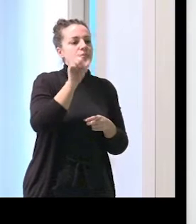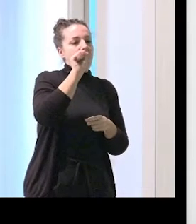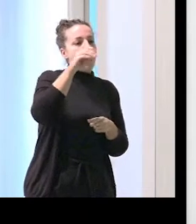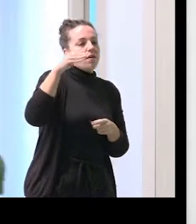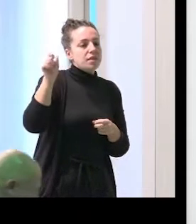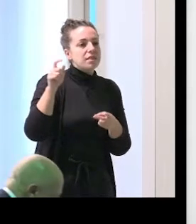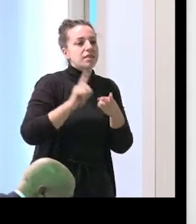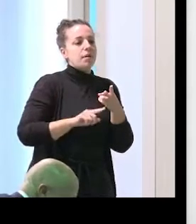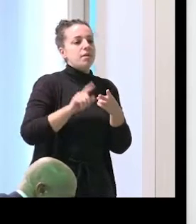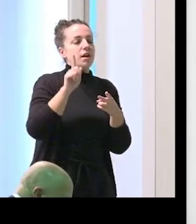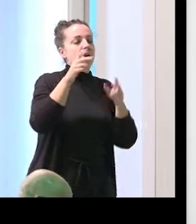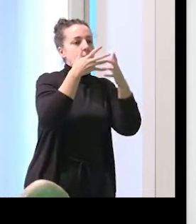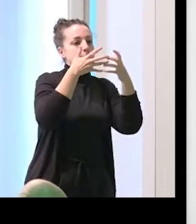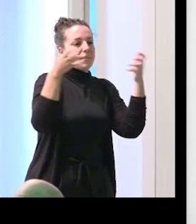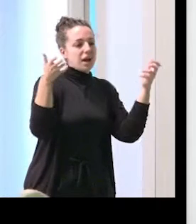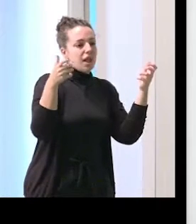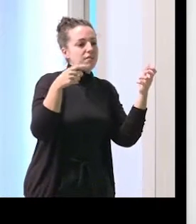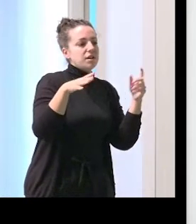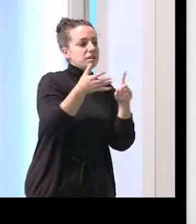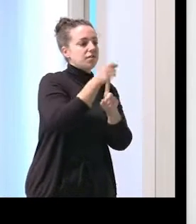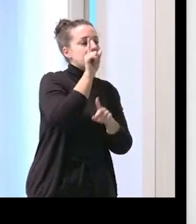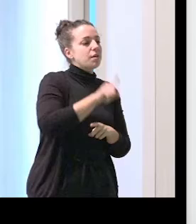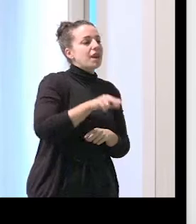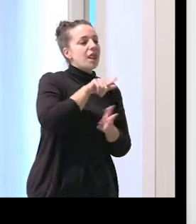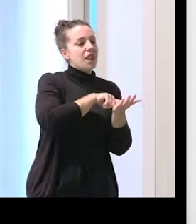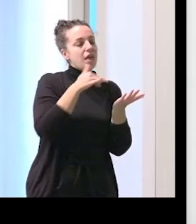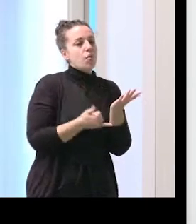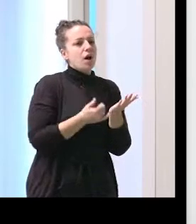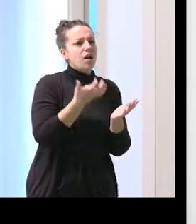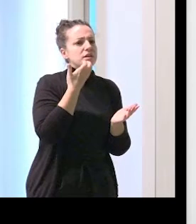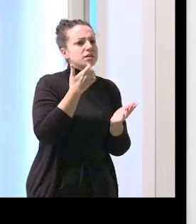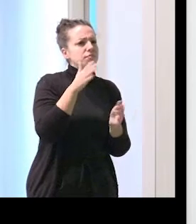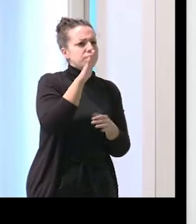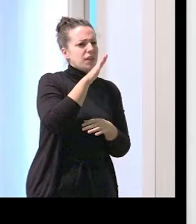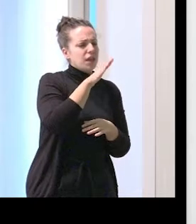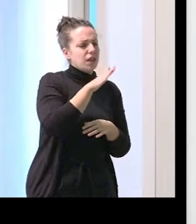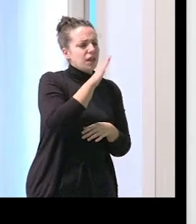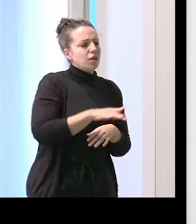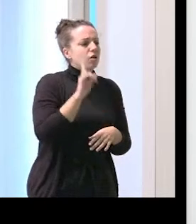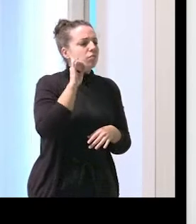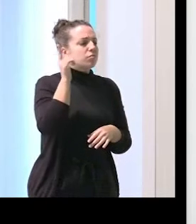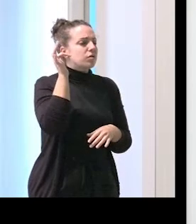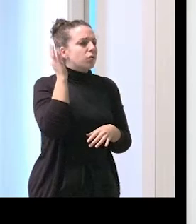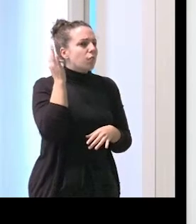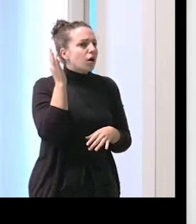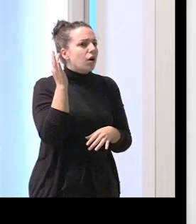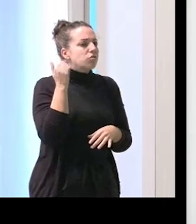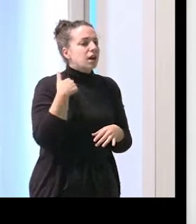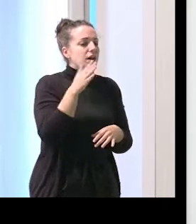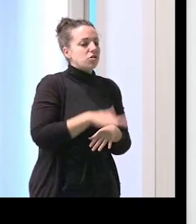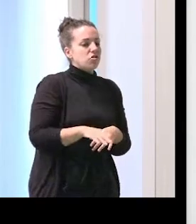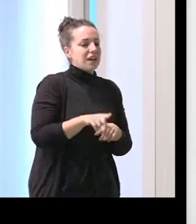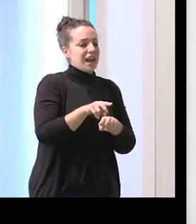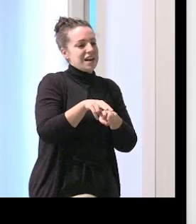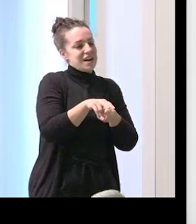palabras y de lenguaje. El 21% de los niños con hipacusia unilateral menores de 9 meses tienen retrasos significativos